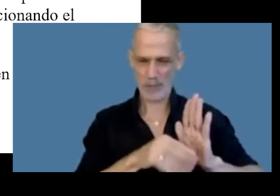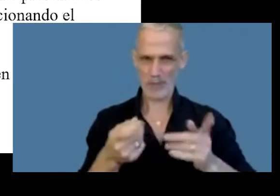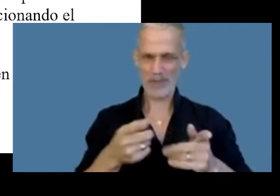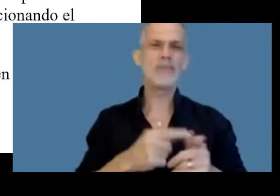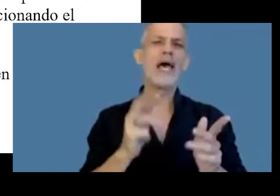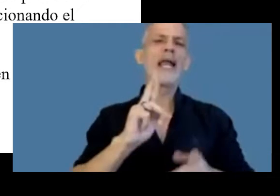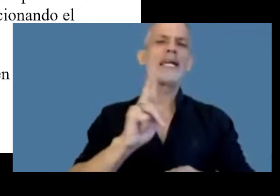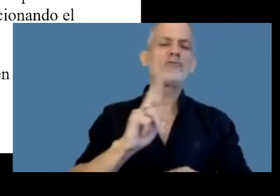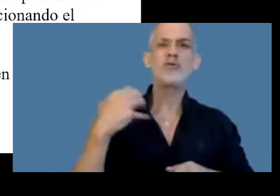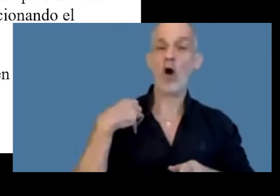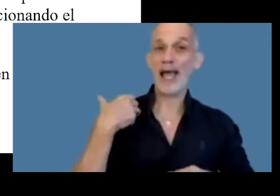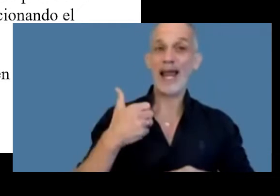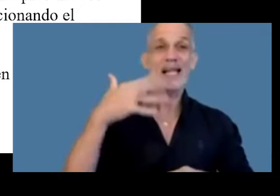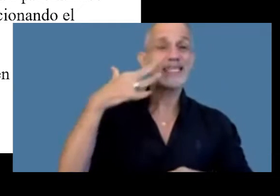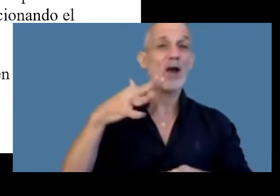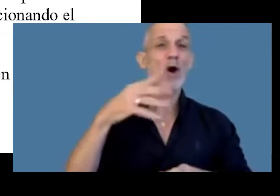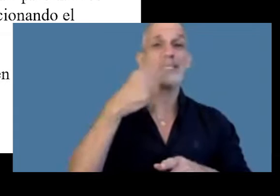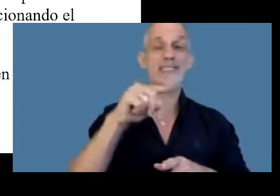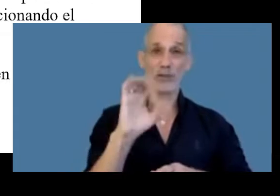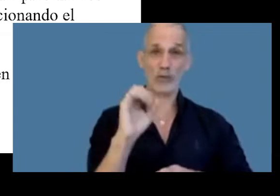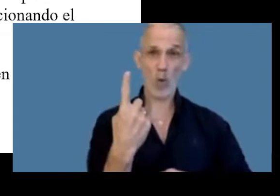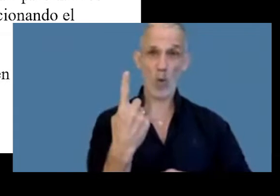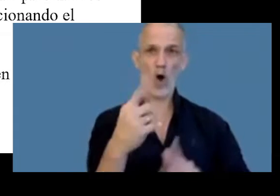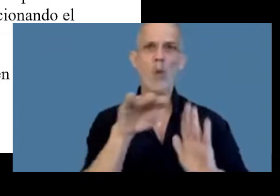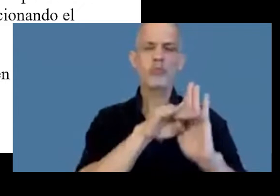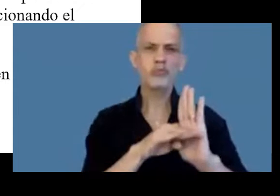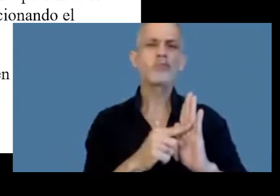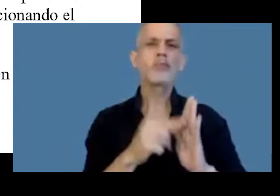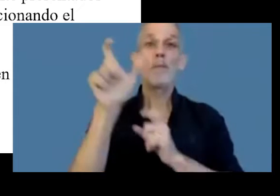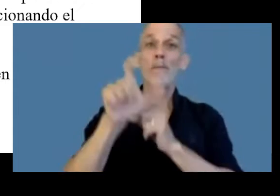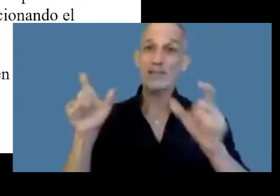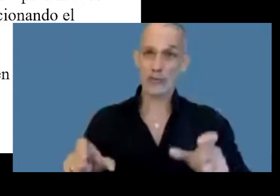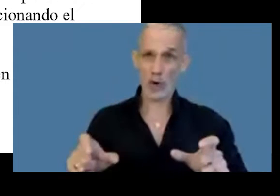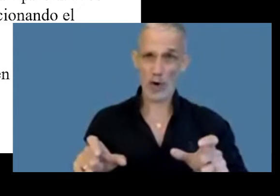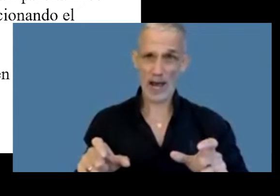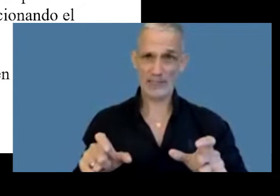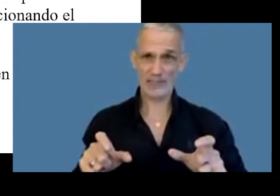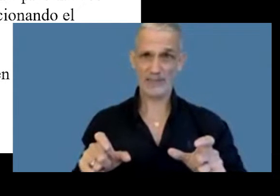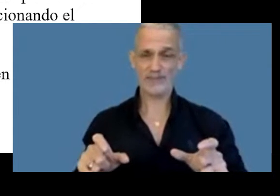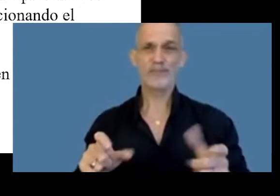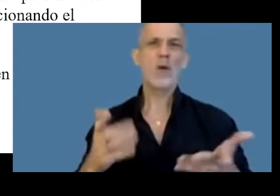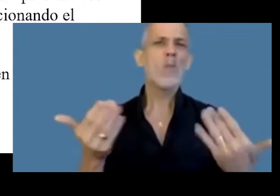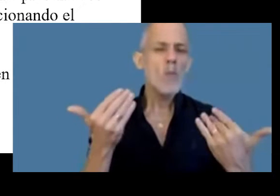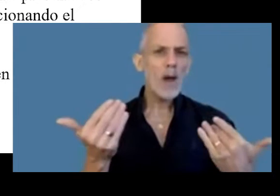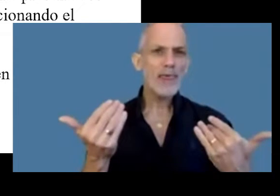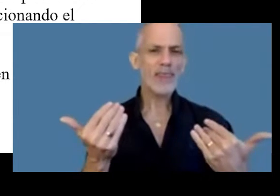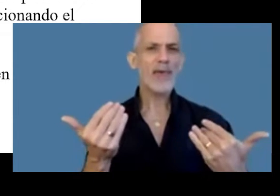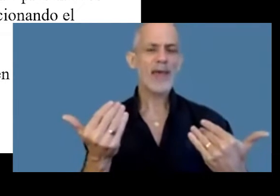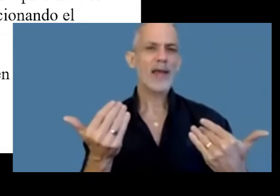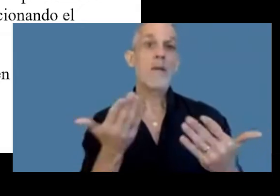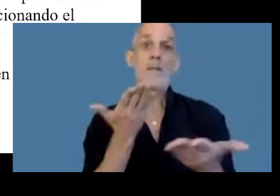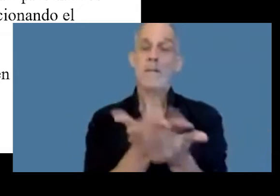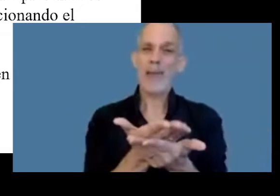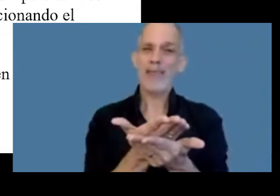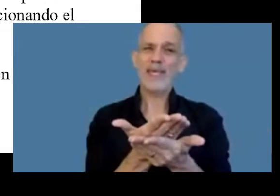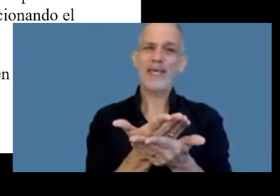Resolución General 5101 dispone que los sujetos podrán solicitar el